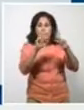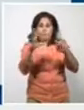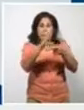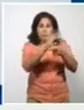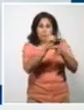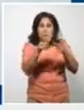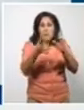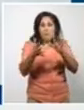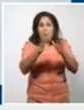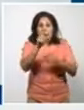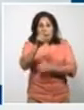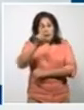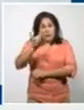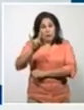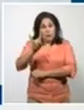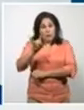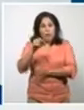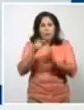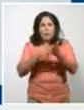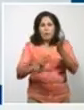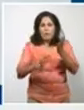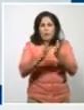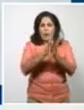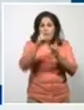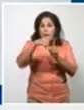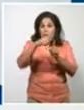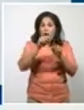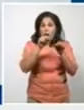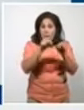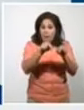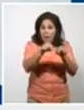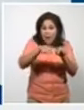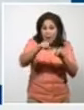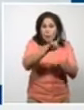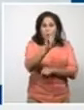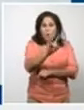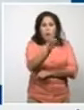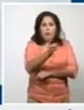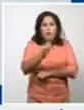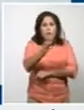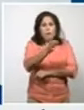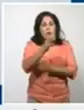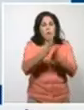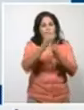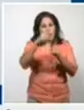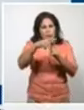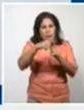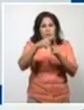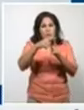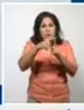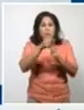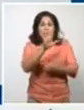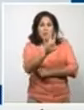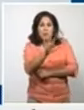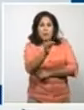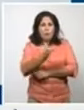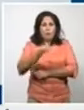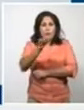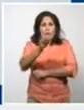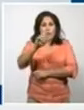Estos 19 casos de la provincia de Matanzas son 9 del municipio Matanzas, 5 del municipio